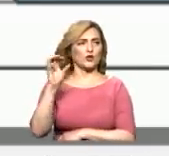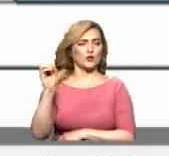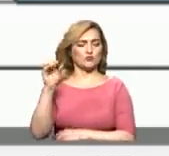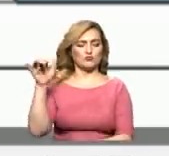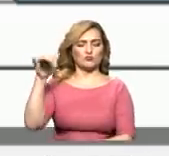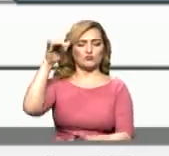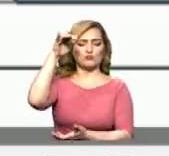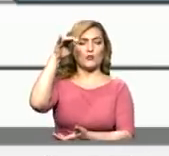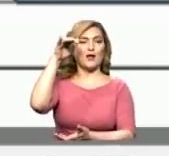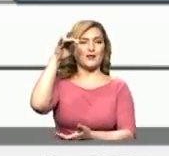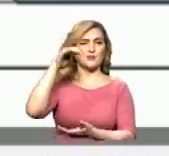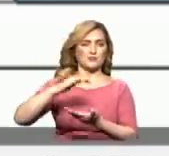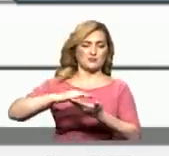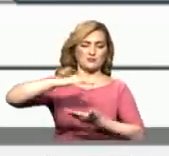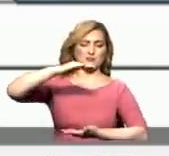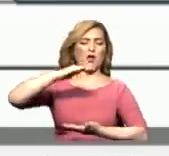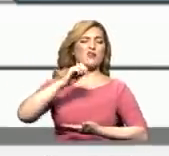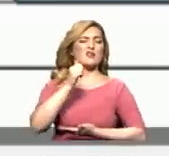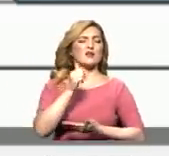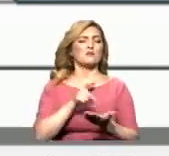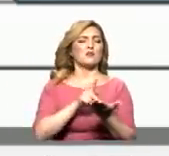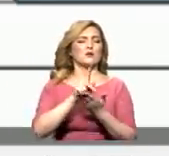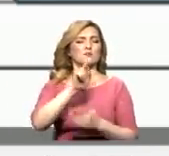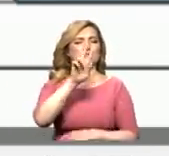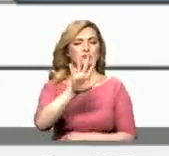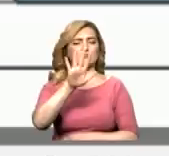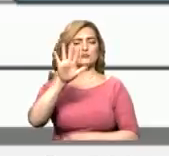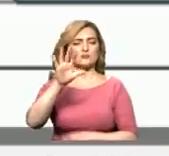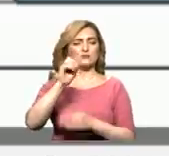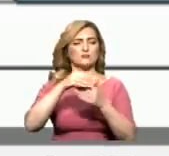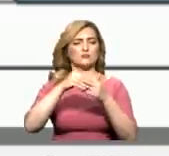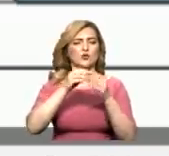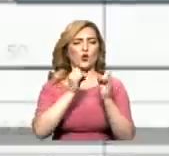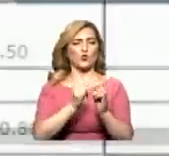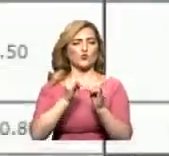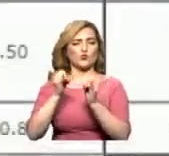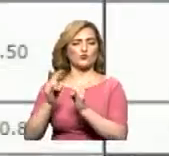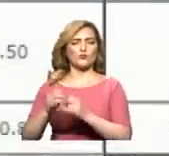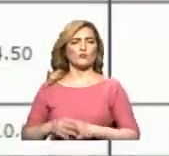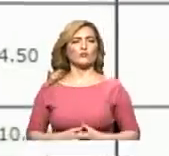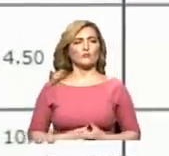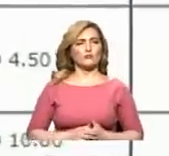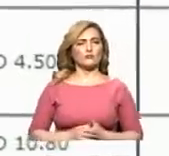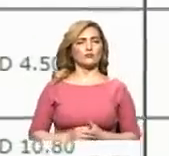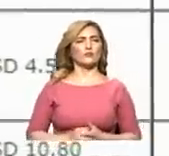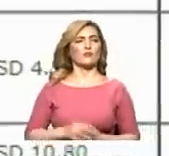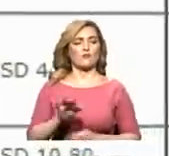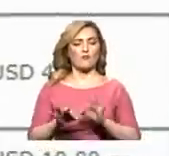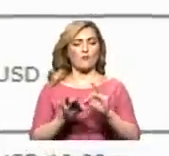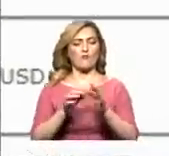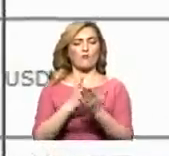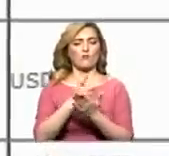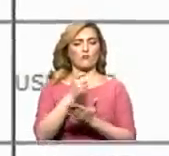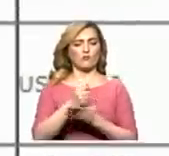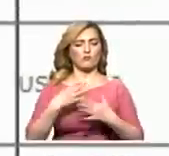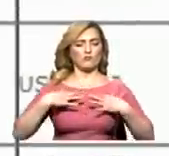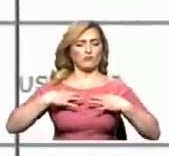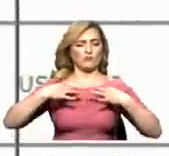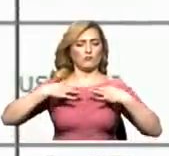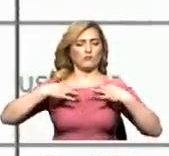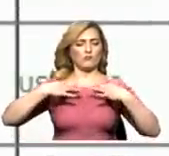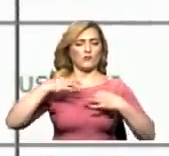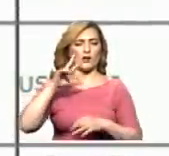metros cúbicos, por los que se pagó $550 la unidad. La prefectura además adquirió batas desechables